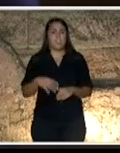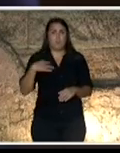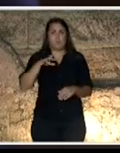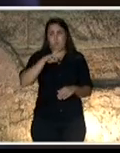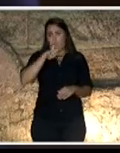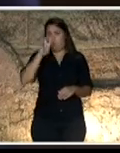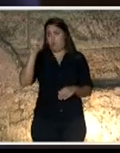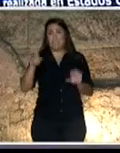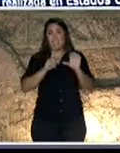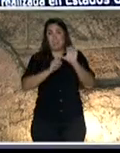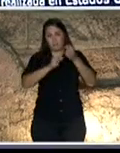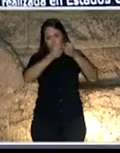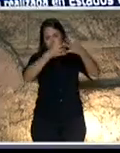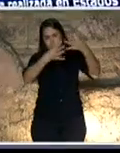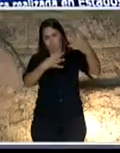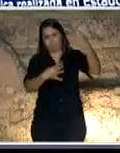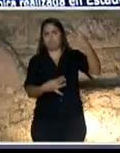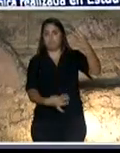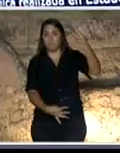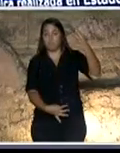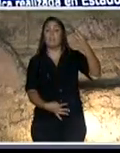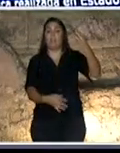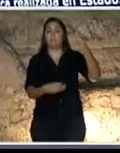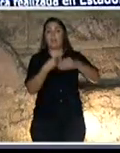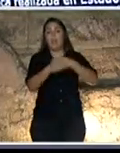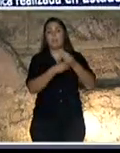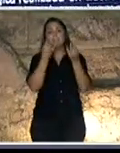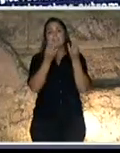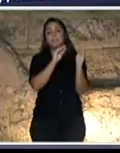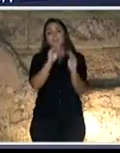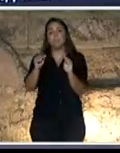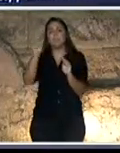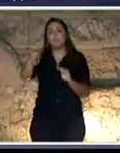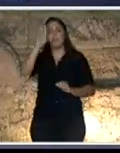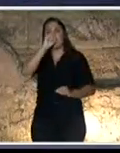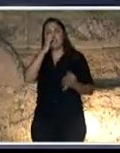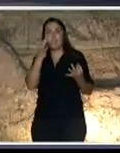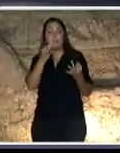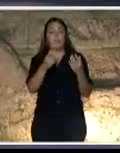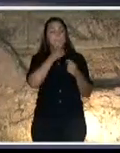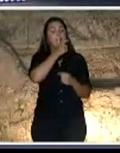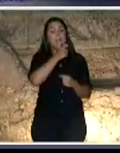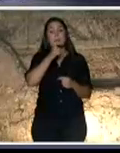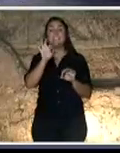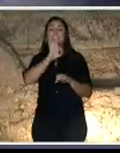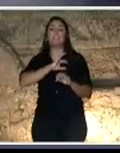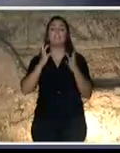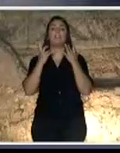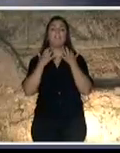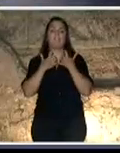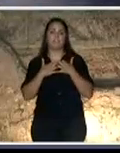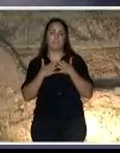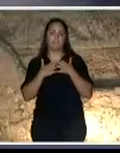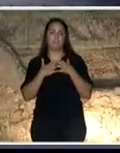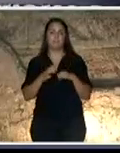y tantos otros extremeños. Al enumerar sus hazañas, hay que recordar las palabras de Miguel de Cervantes: